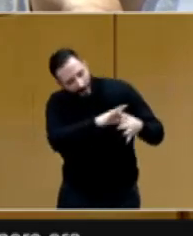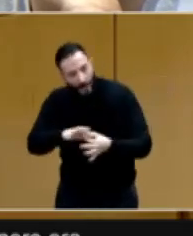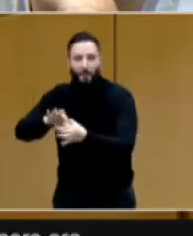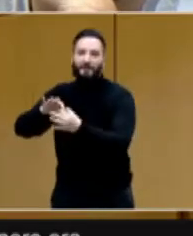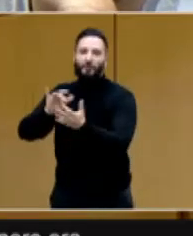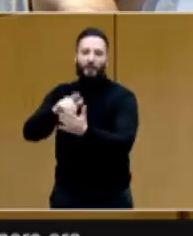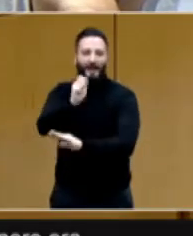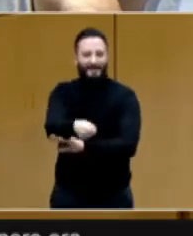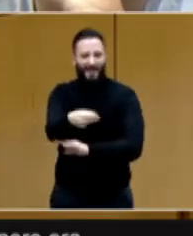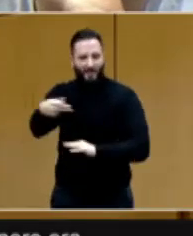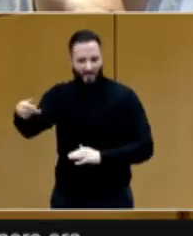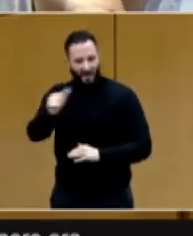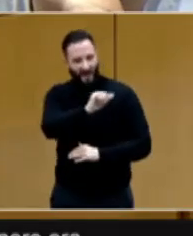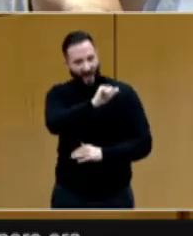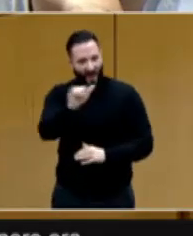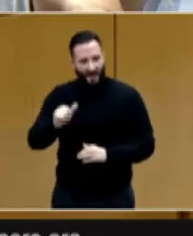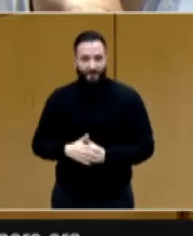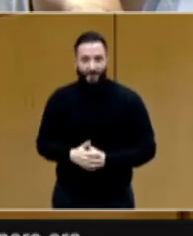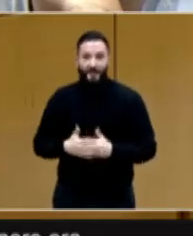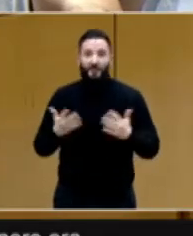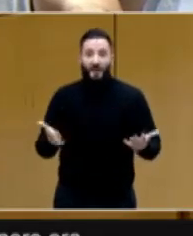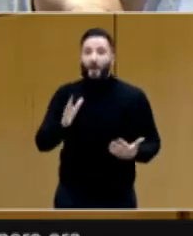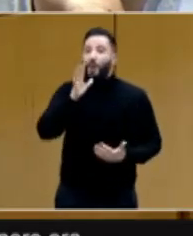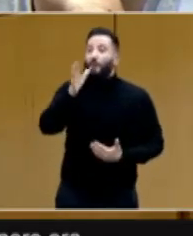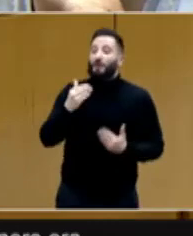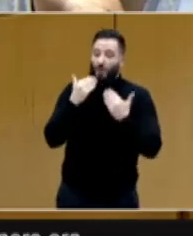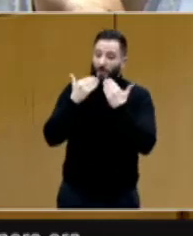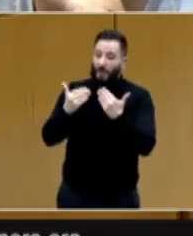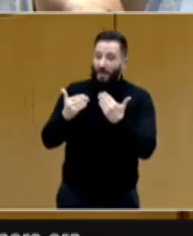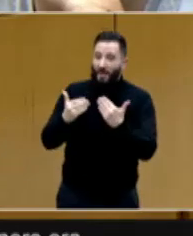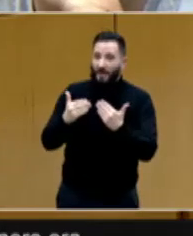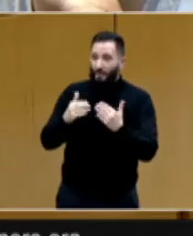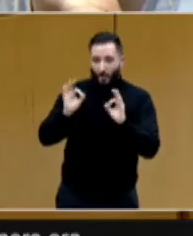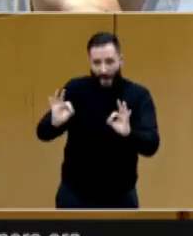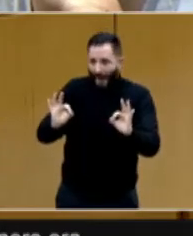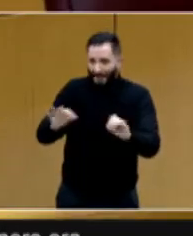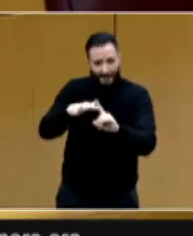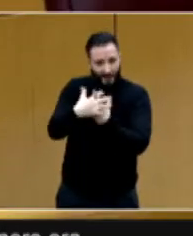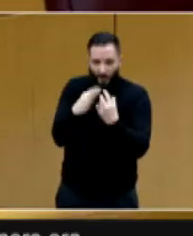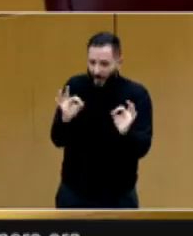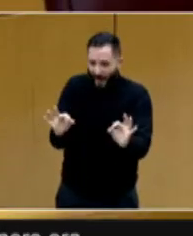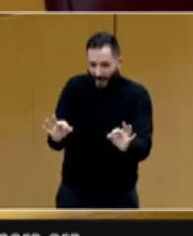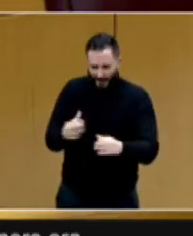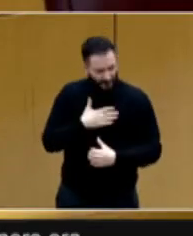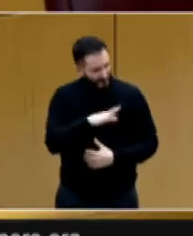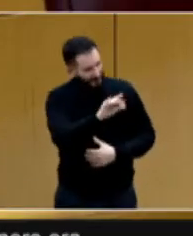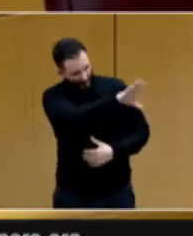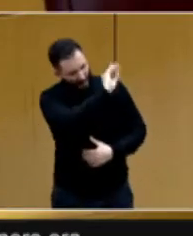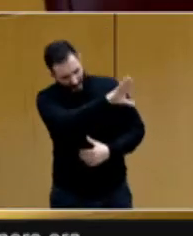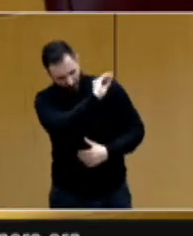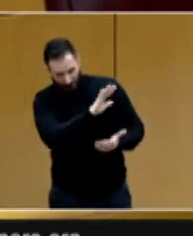pasaban bueno en los juzgados bueno por eso que muchas gracias pero es que es así está entendido Y además